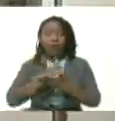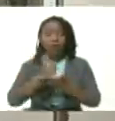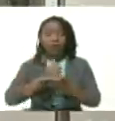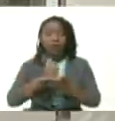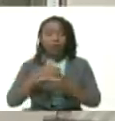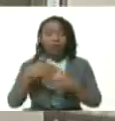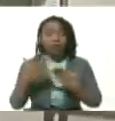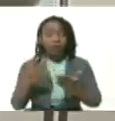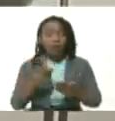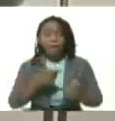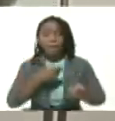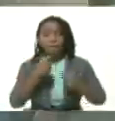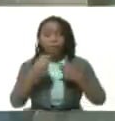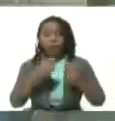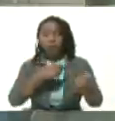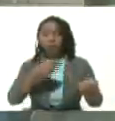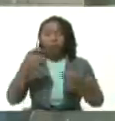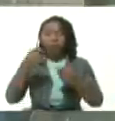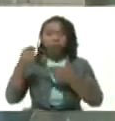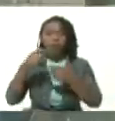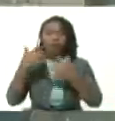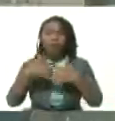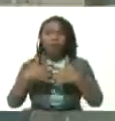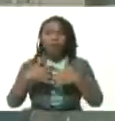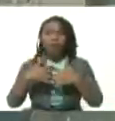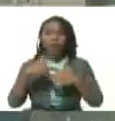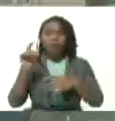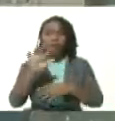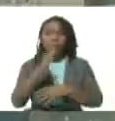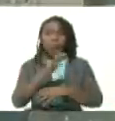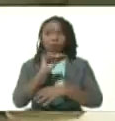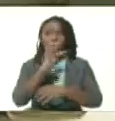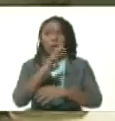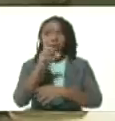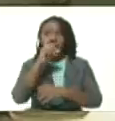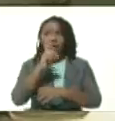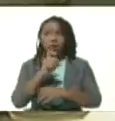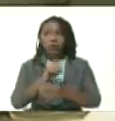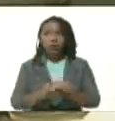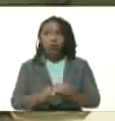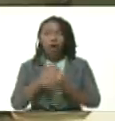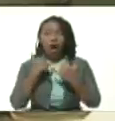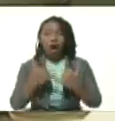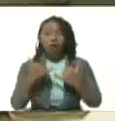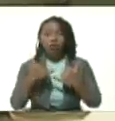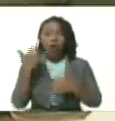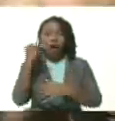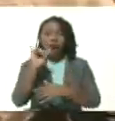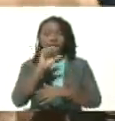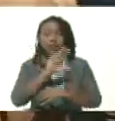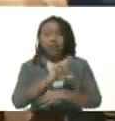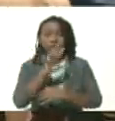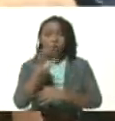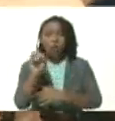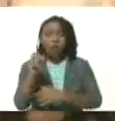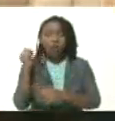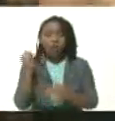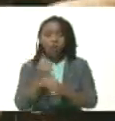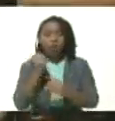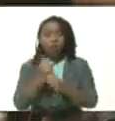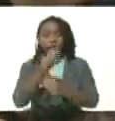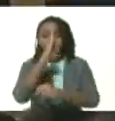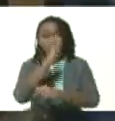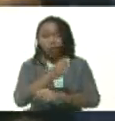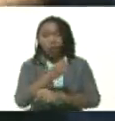que importa y fabrica medicamentos desde hace ya casi 40 años. Actualmente contamos con 350 trabajadores